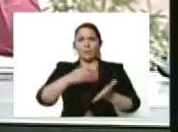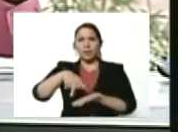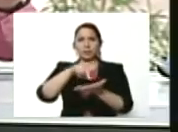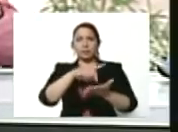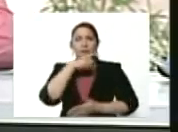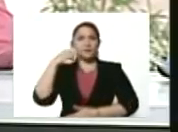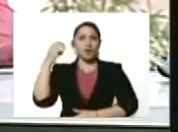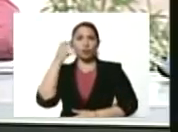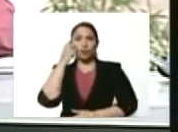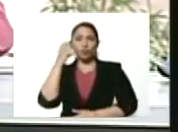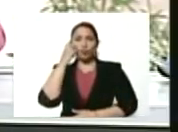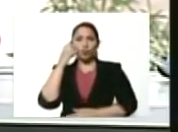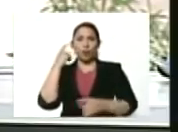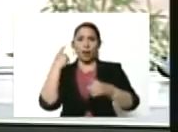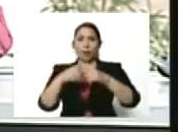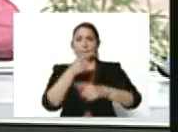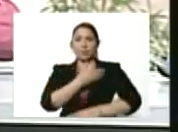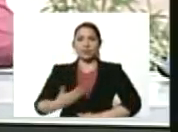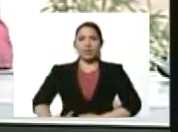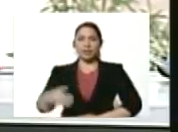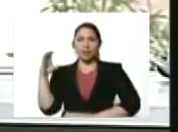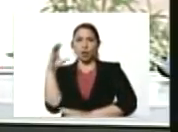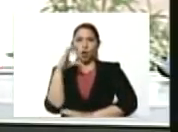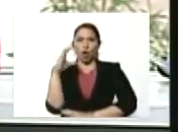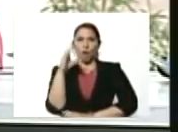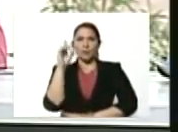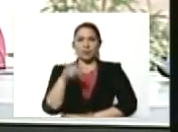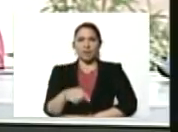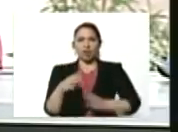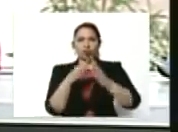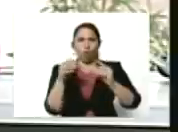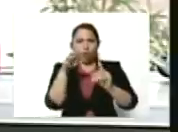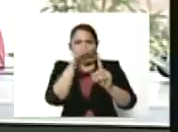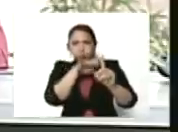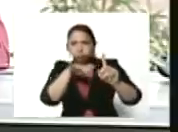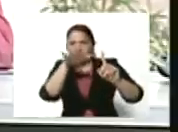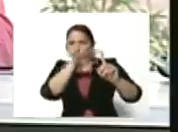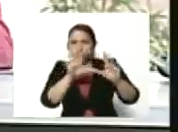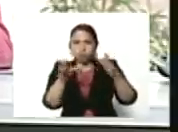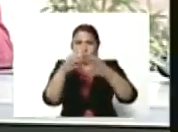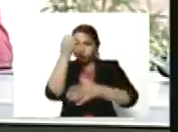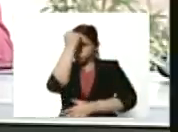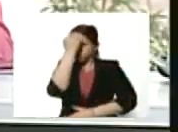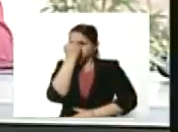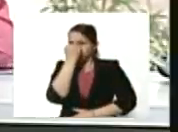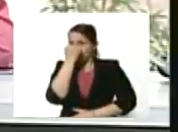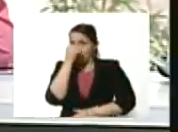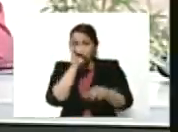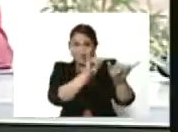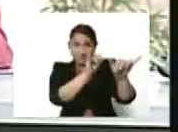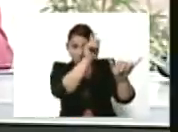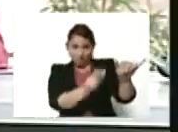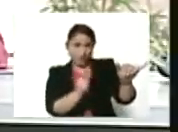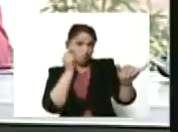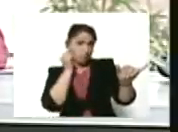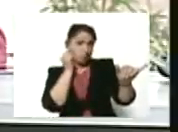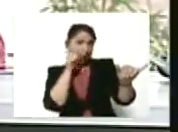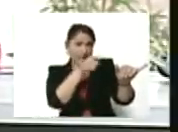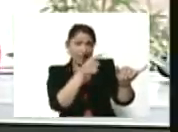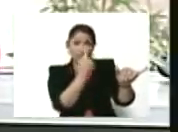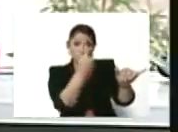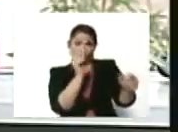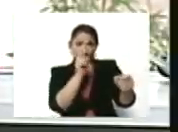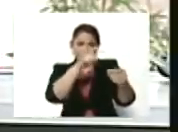Álvaro Uribe Vélez y de toda esa tramoya de criminales. Lo dice ella, que fue una de las personas que estuvo